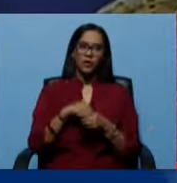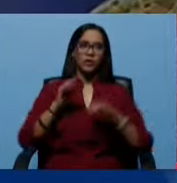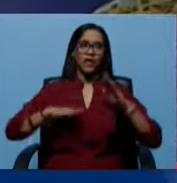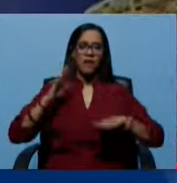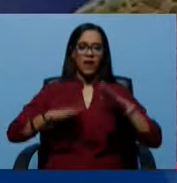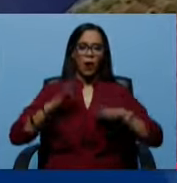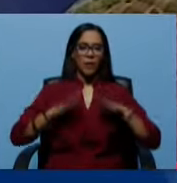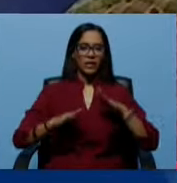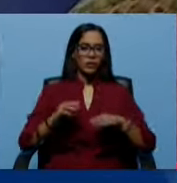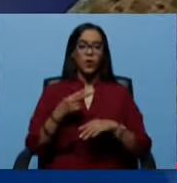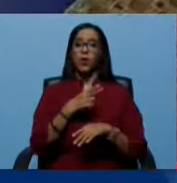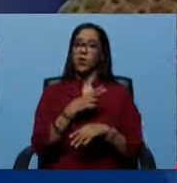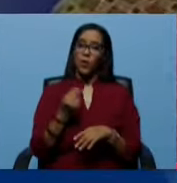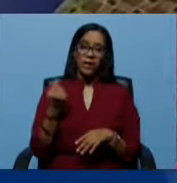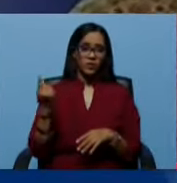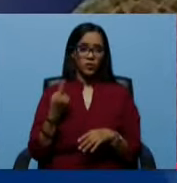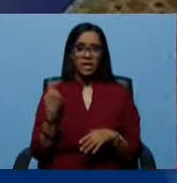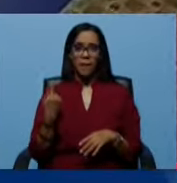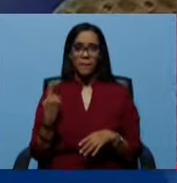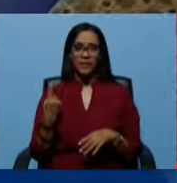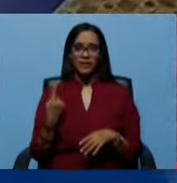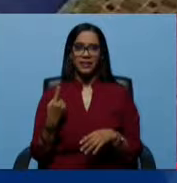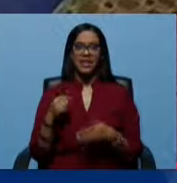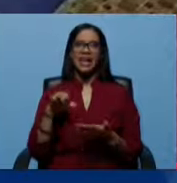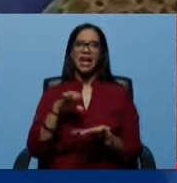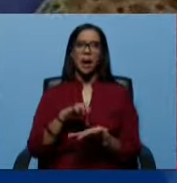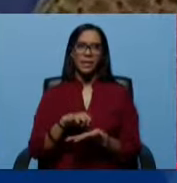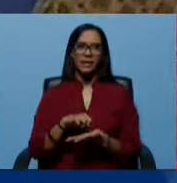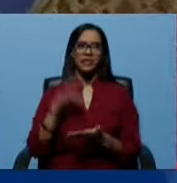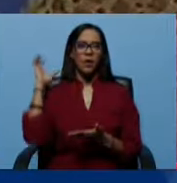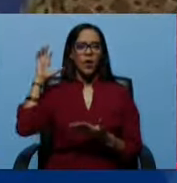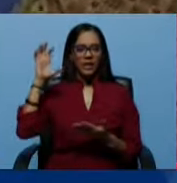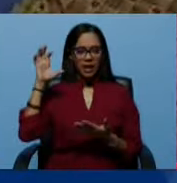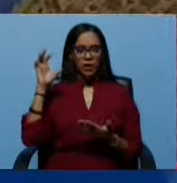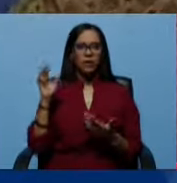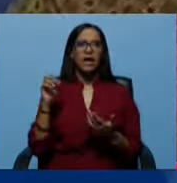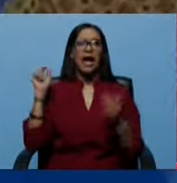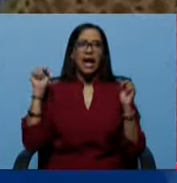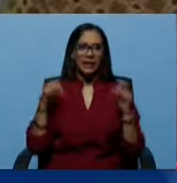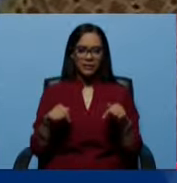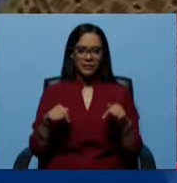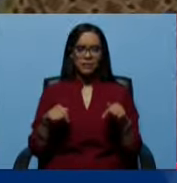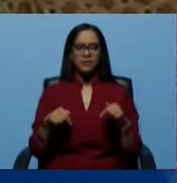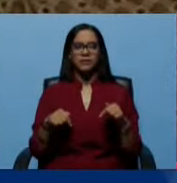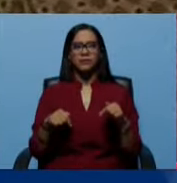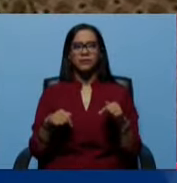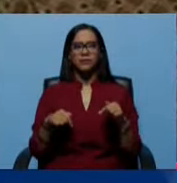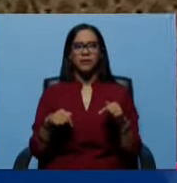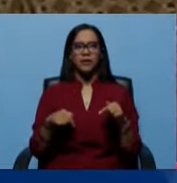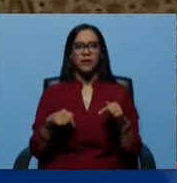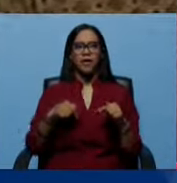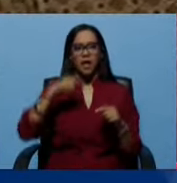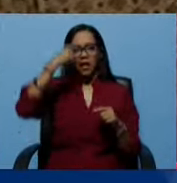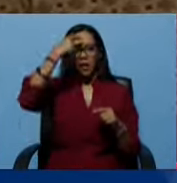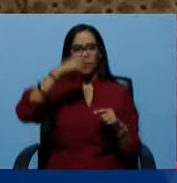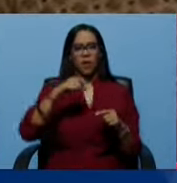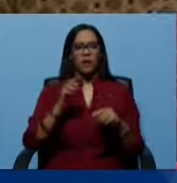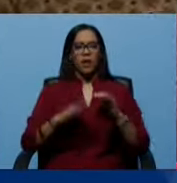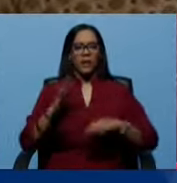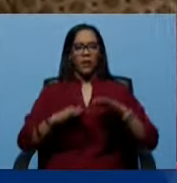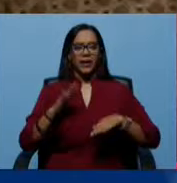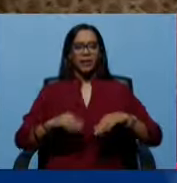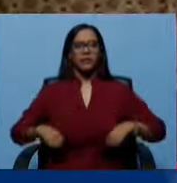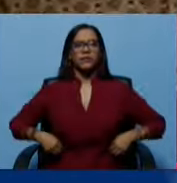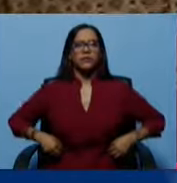Barlovento, no es solamente en las capitales de los estados, sino aquí en el pueblo de Barlovento,